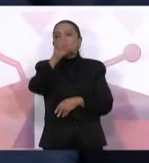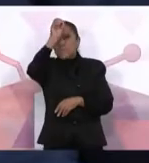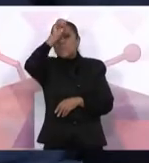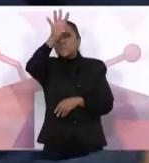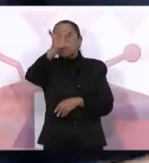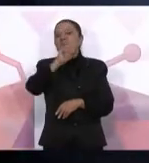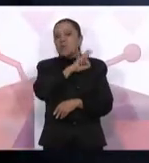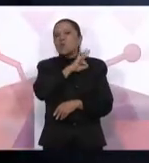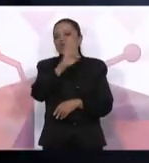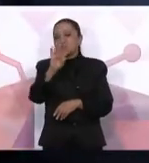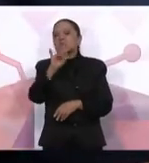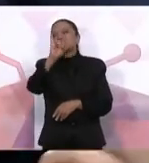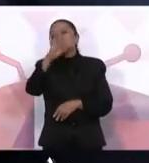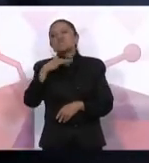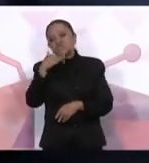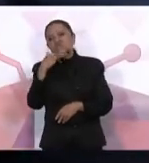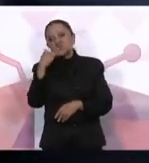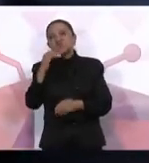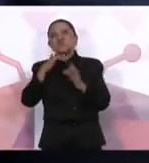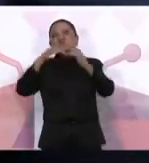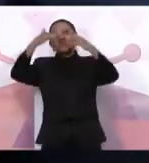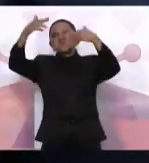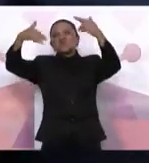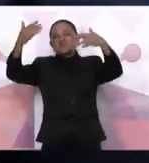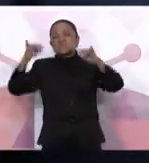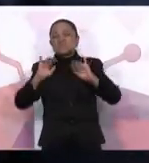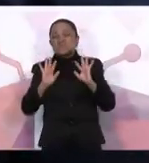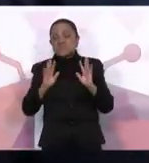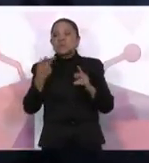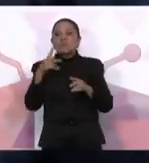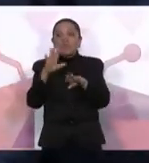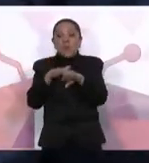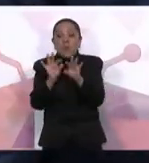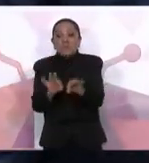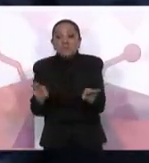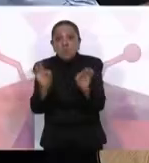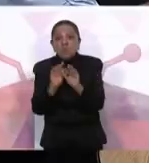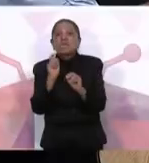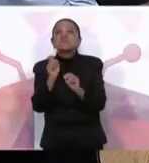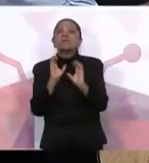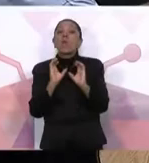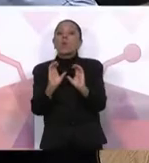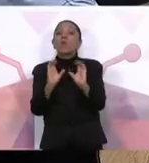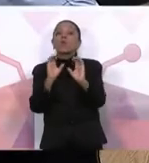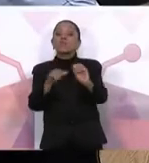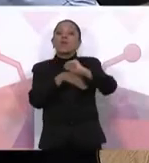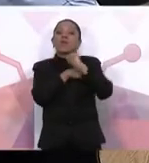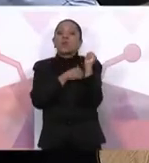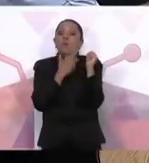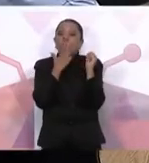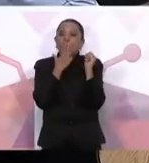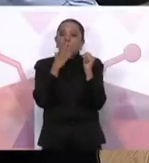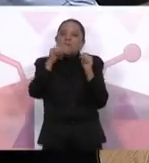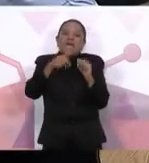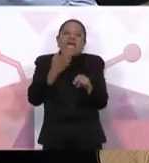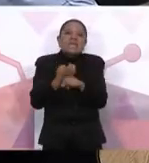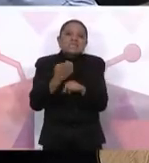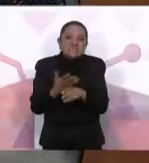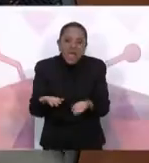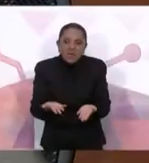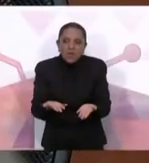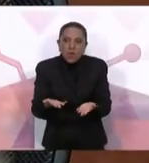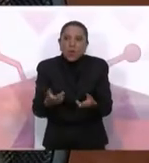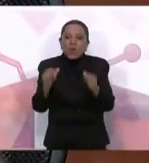tiene aquel hígado de impacto ambiental pero lo más importante cuidar y preservar nuestro estado su medio ambiente también